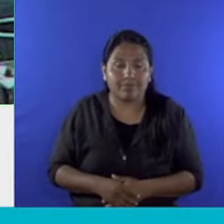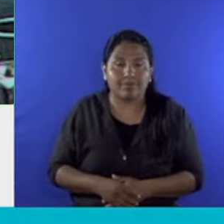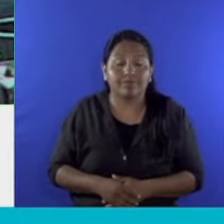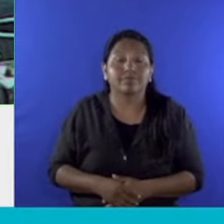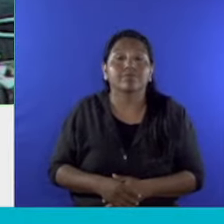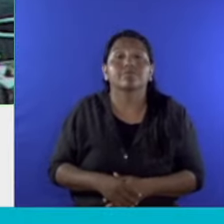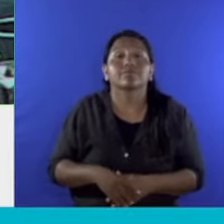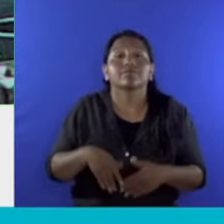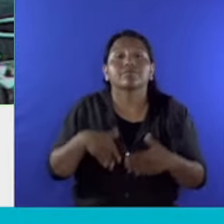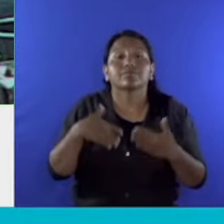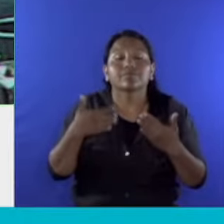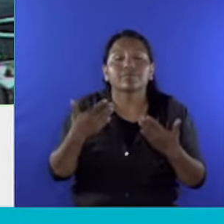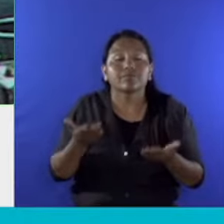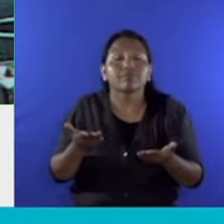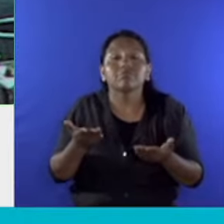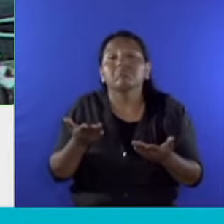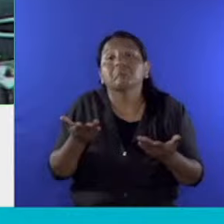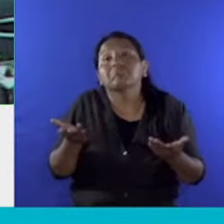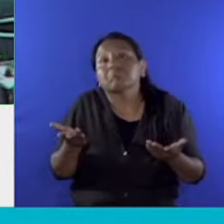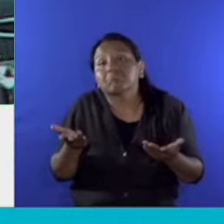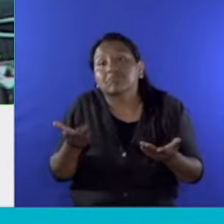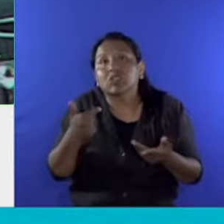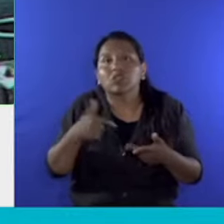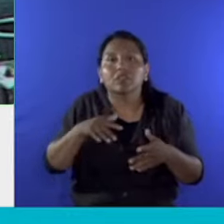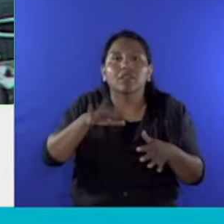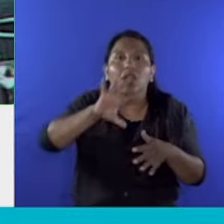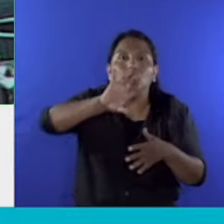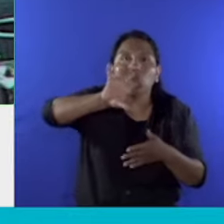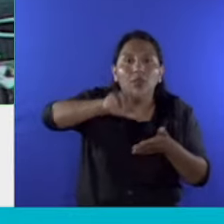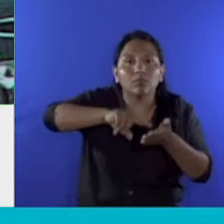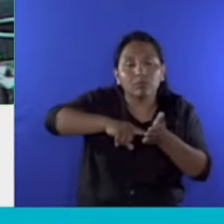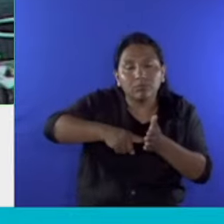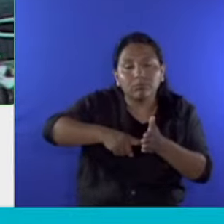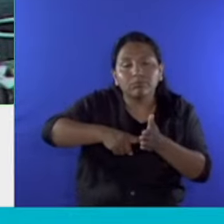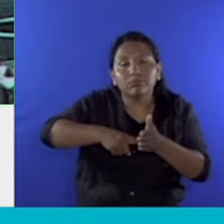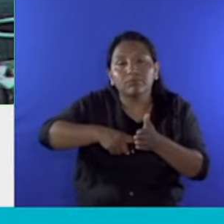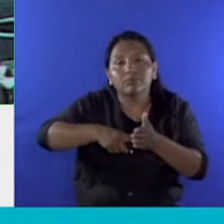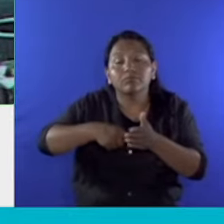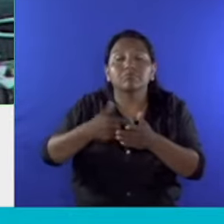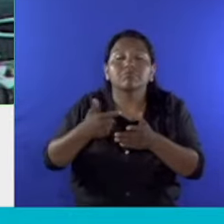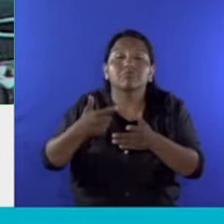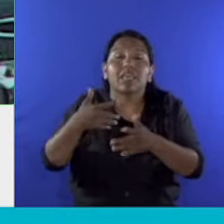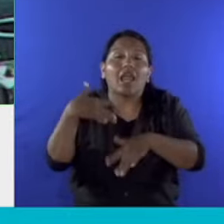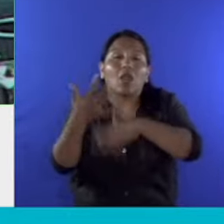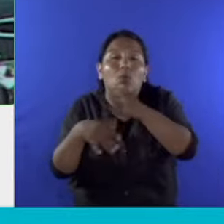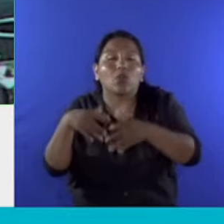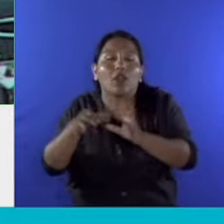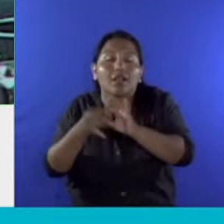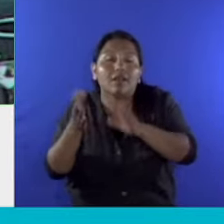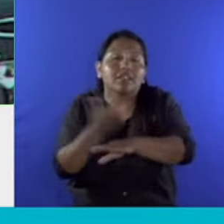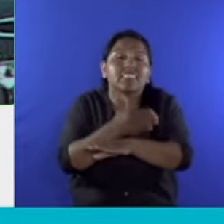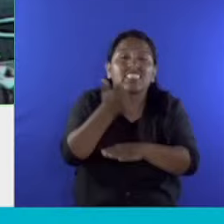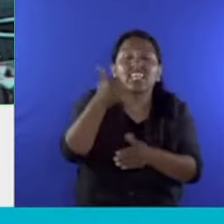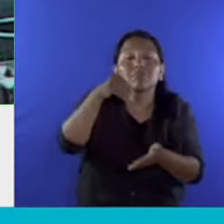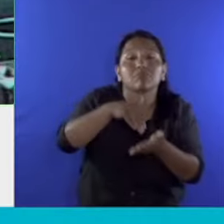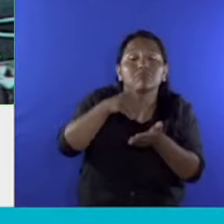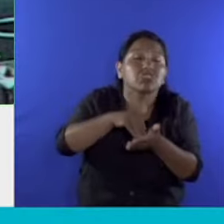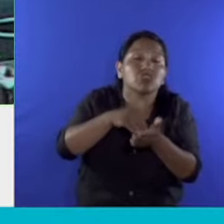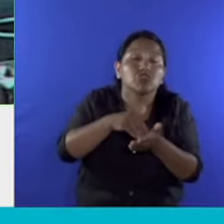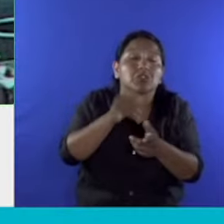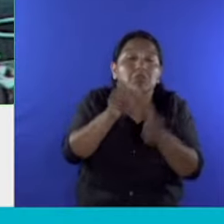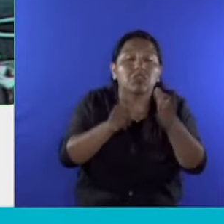O sea que tenemos una provincia que tiene, antes de la Revolución Libertaria, 6,5 millones de personas que atender en la